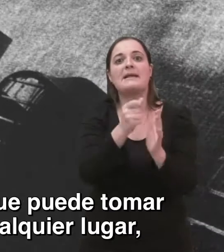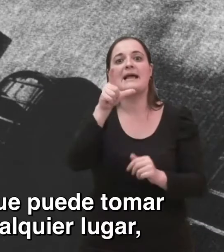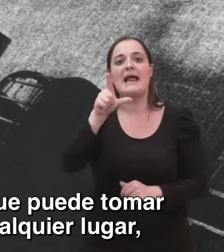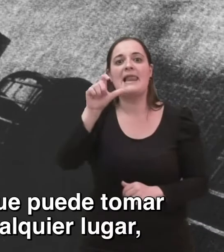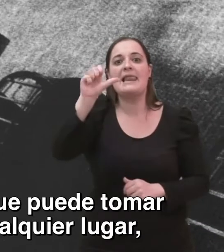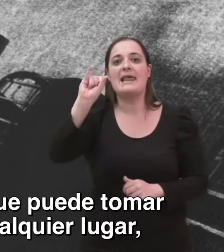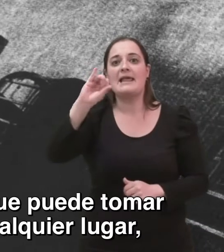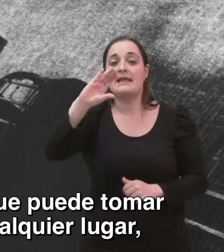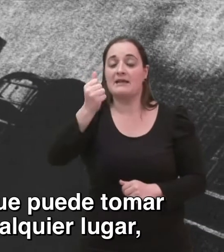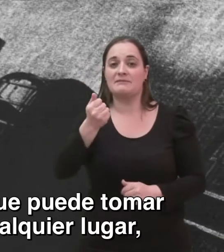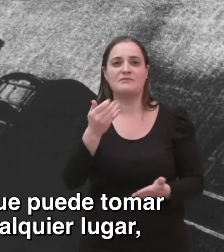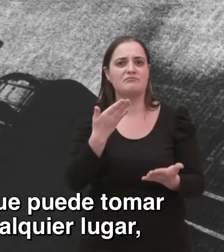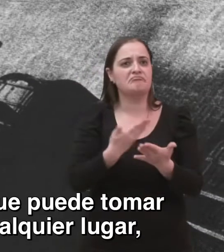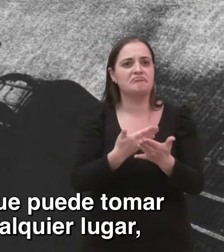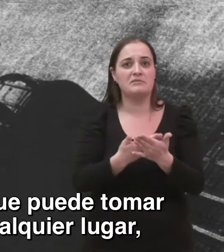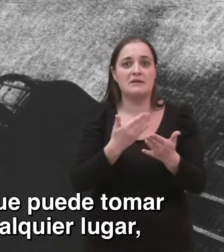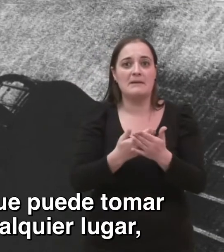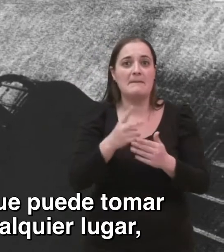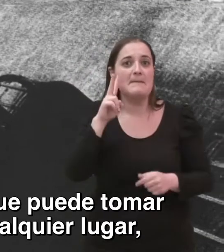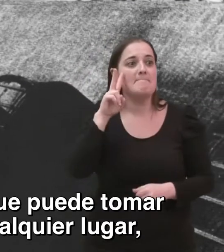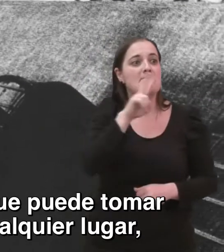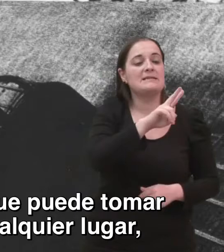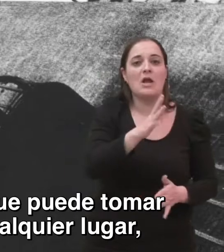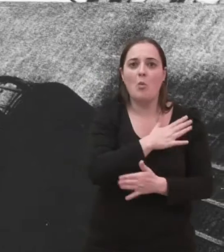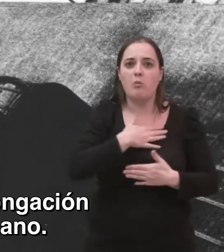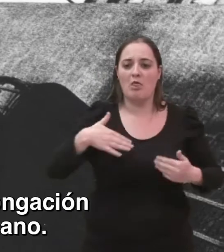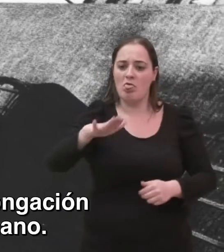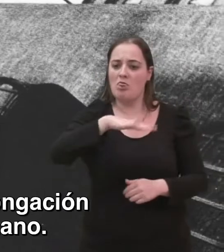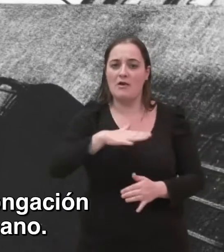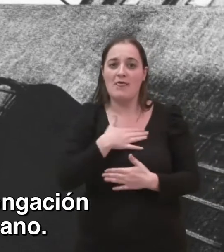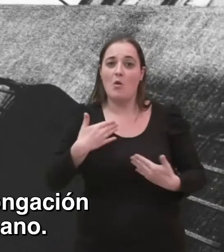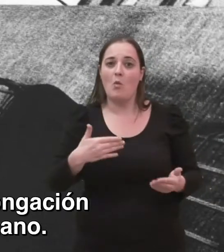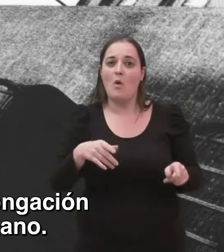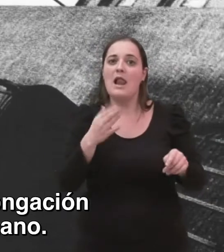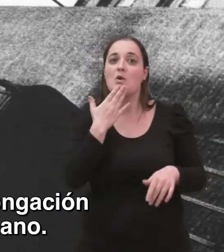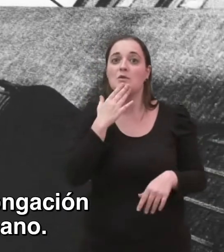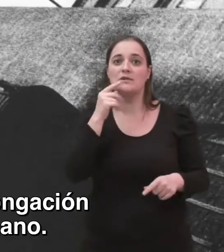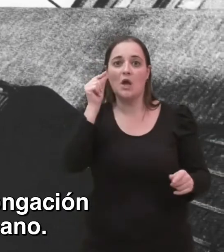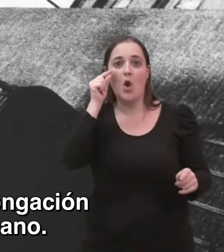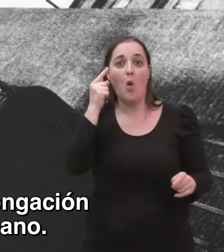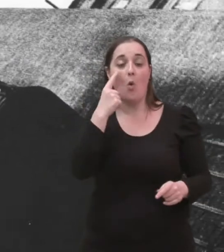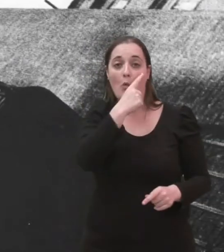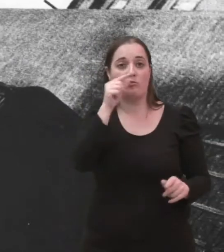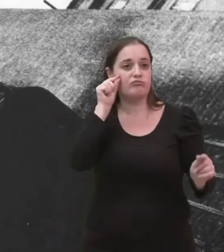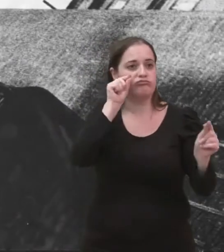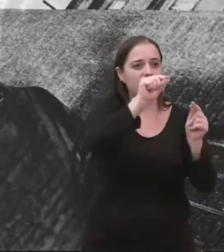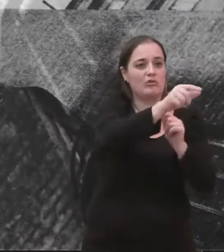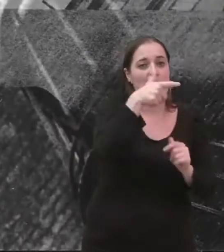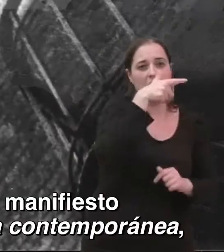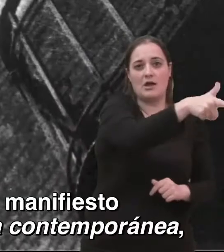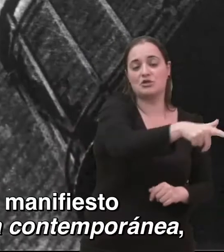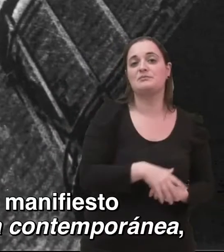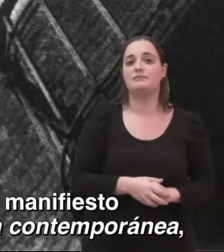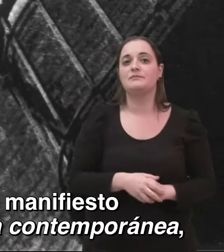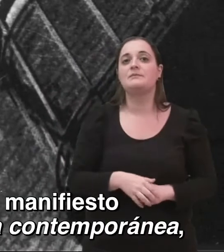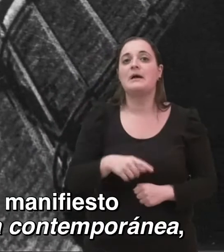Con ella comprueba que puede tomar vistas desde casi cualquier lugar, como una prolongación del ojo humano.